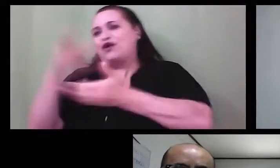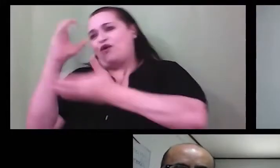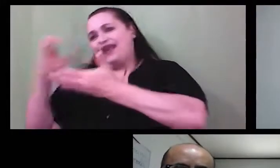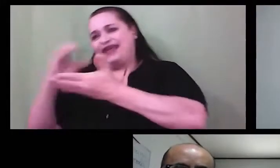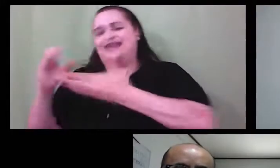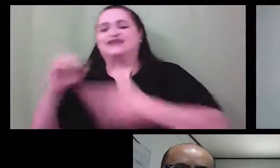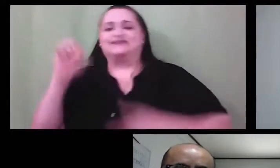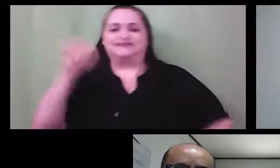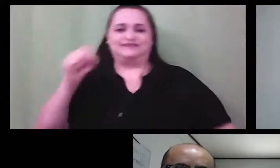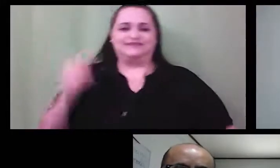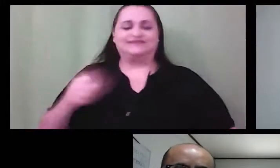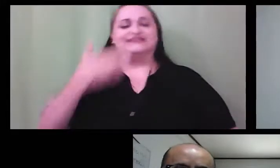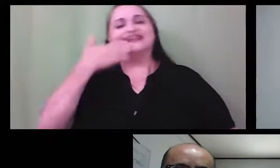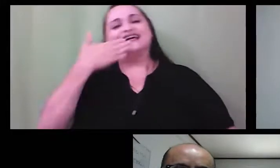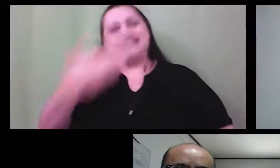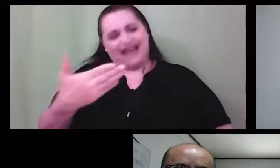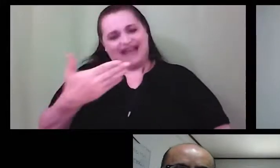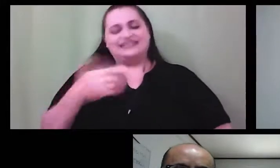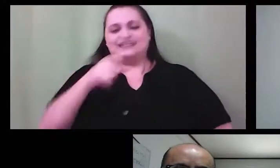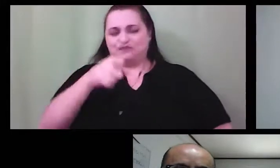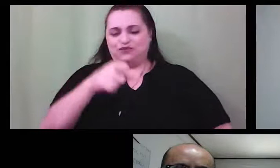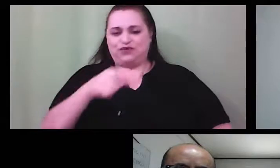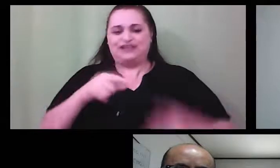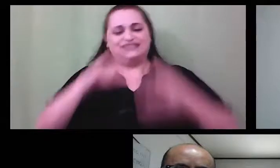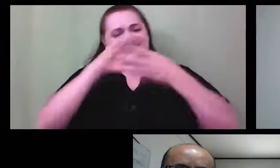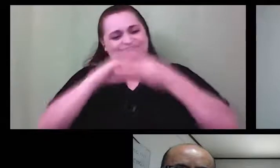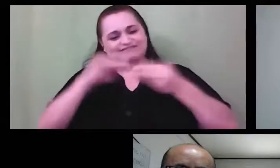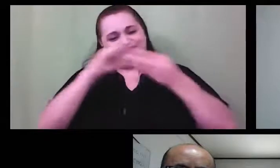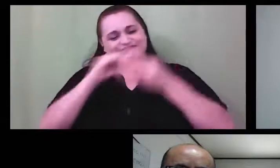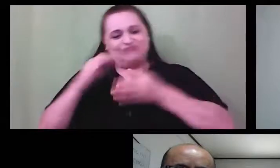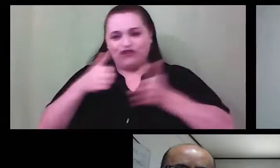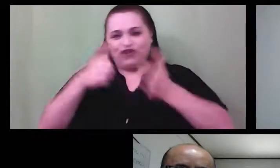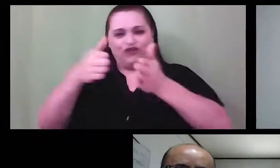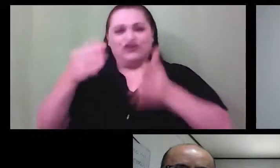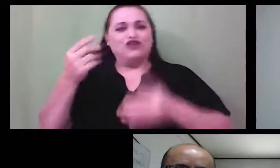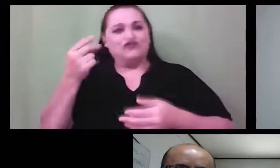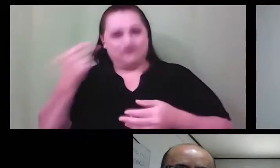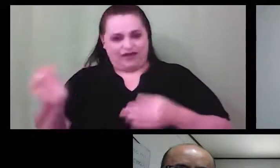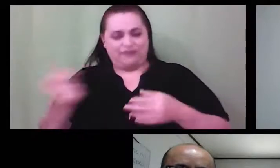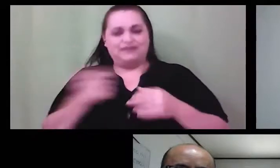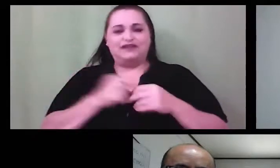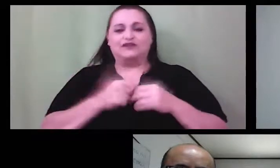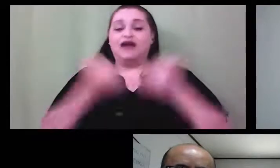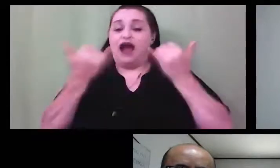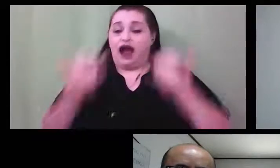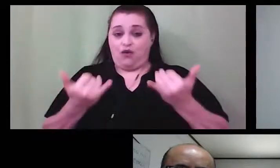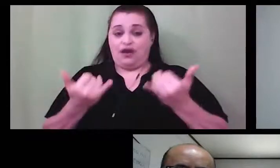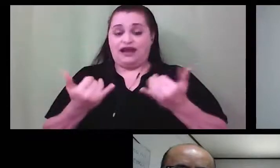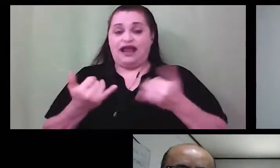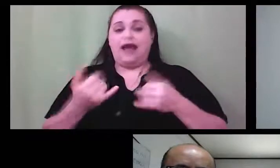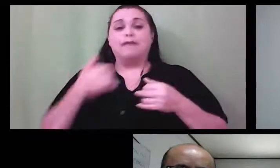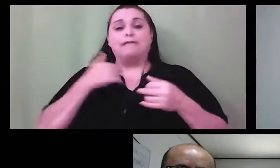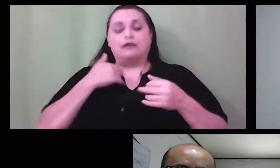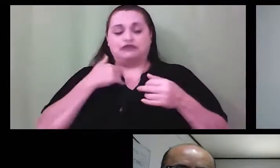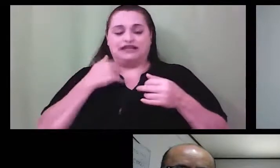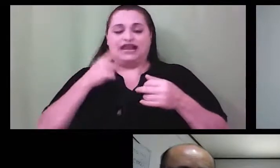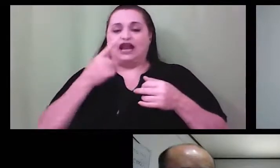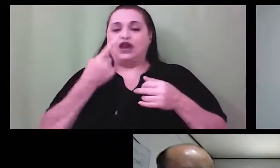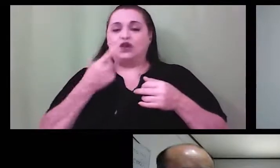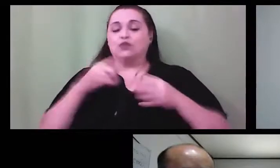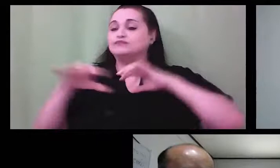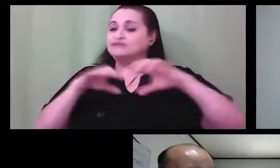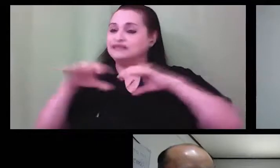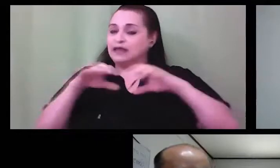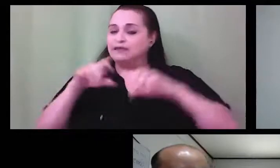Bueno, gracias por ese recorrido tan rápido. Ahora vamos a tener una dinámica de